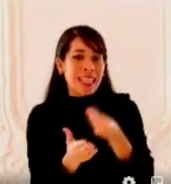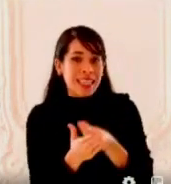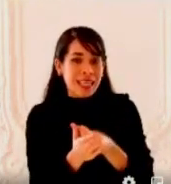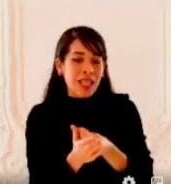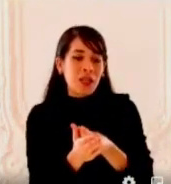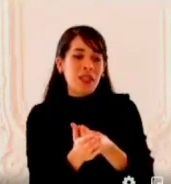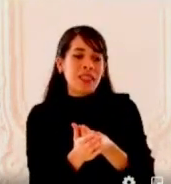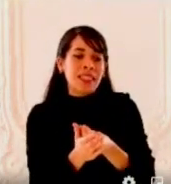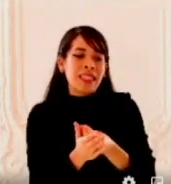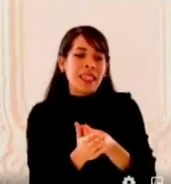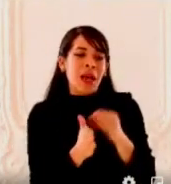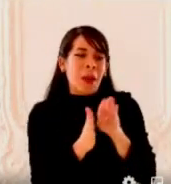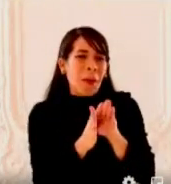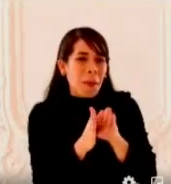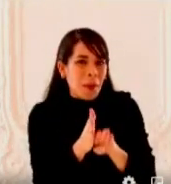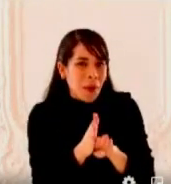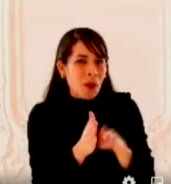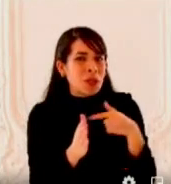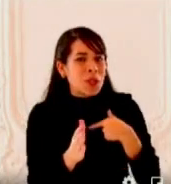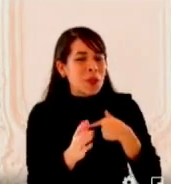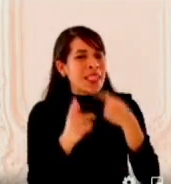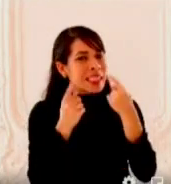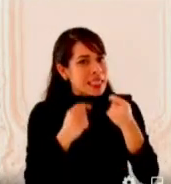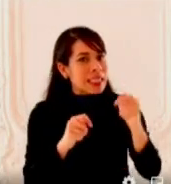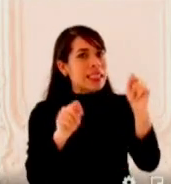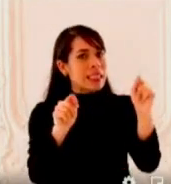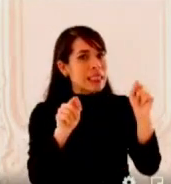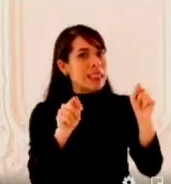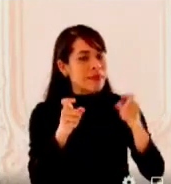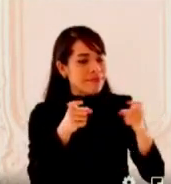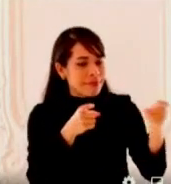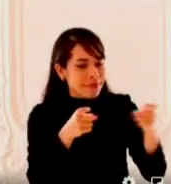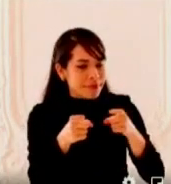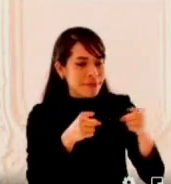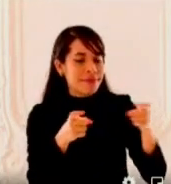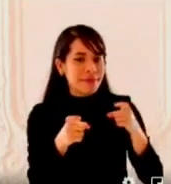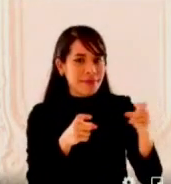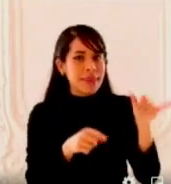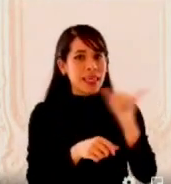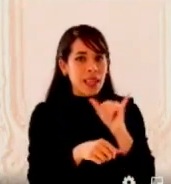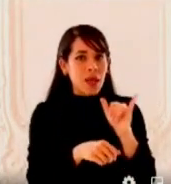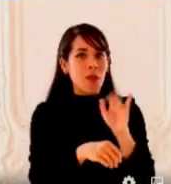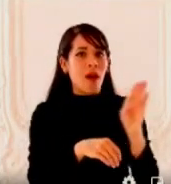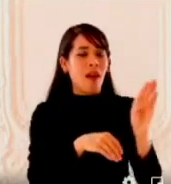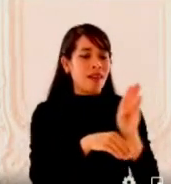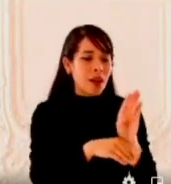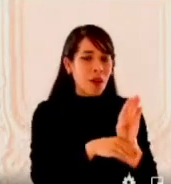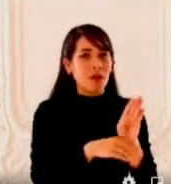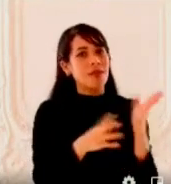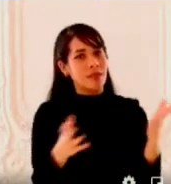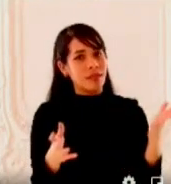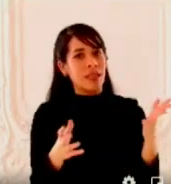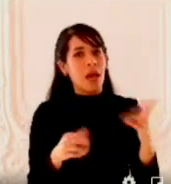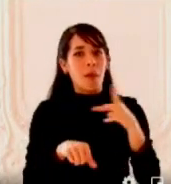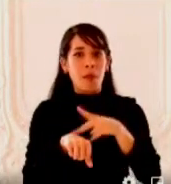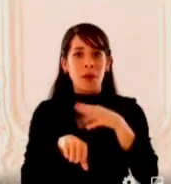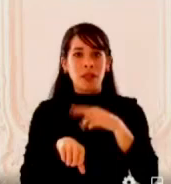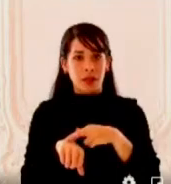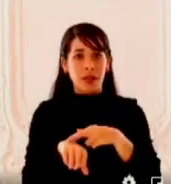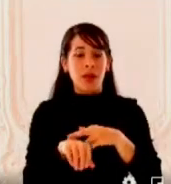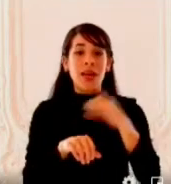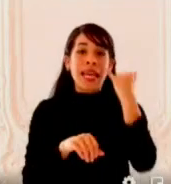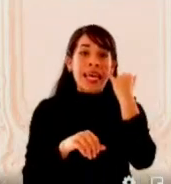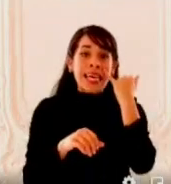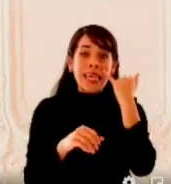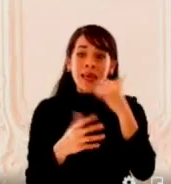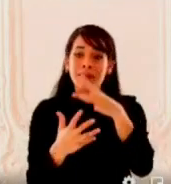posibles, sobre todo en el área de hacer negocio, incluyendo en el área de hacer negocio y para el pueblo en general. Cuando no hay alternativa, pues